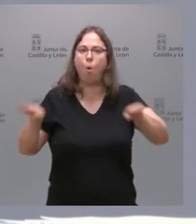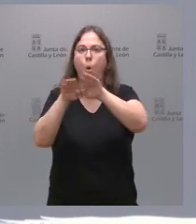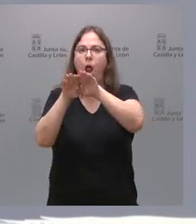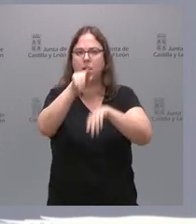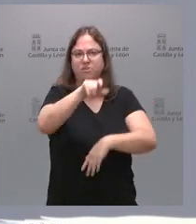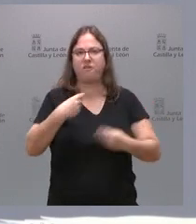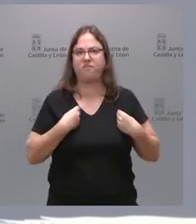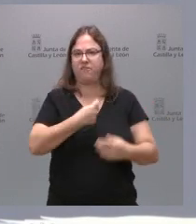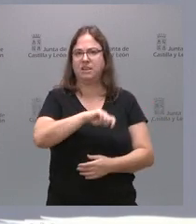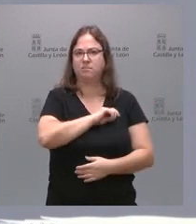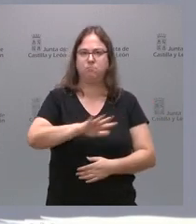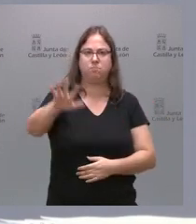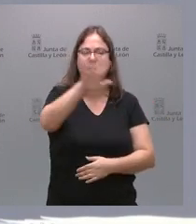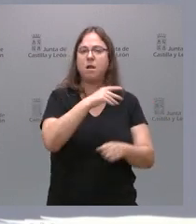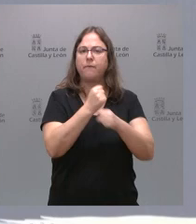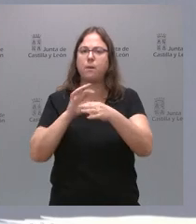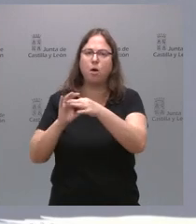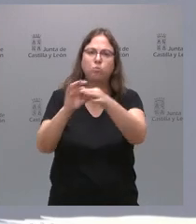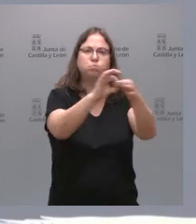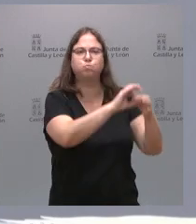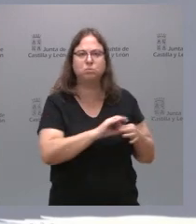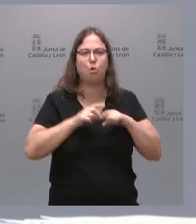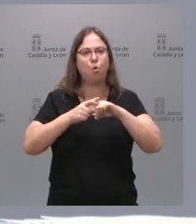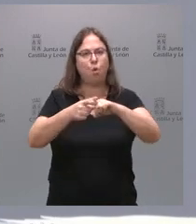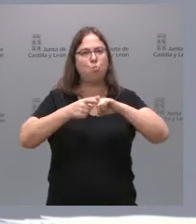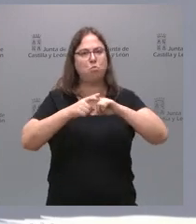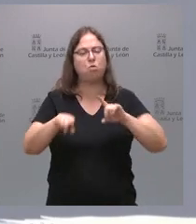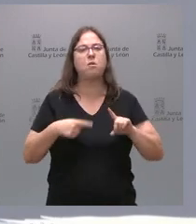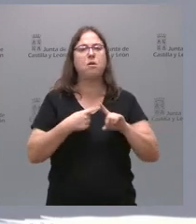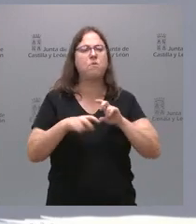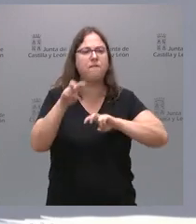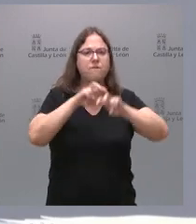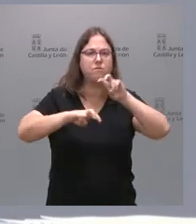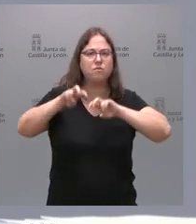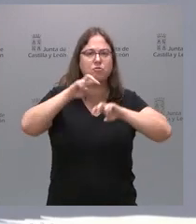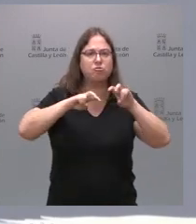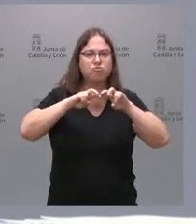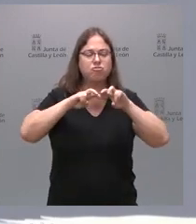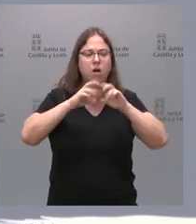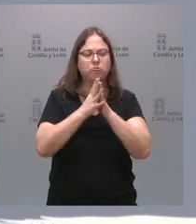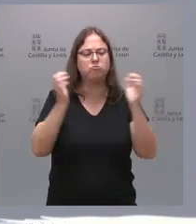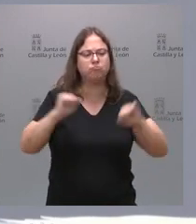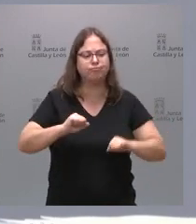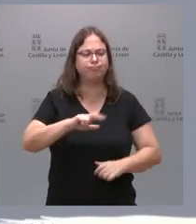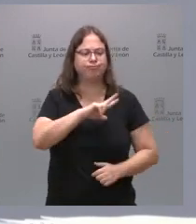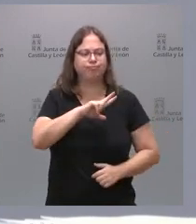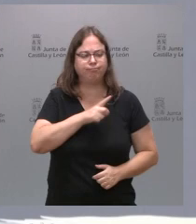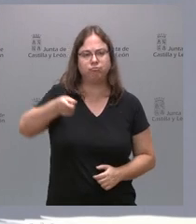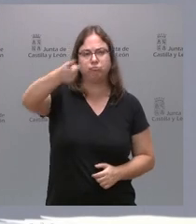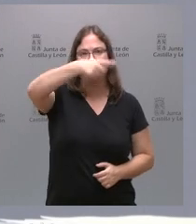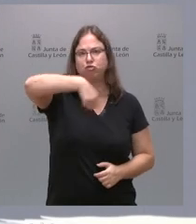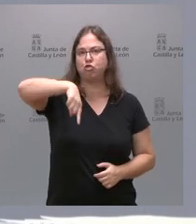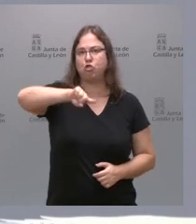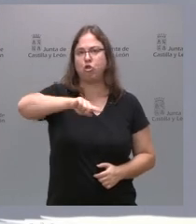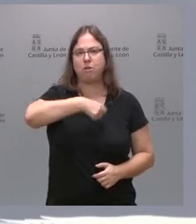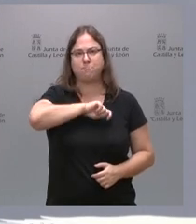los españoles del trabajo en común entre todos los españoles de buscar la Concordia entre todos los españoles